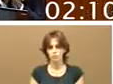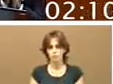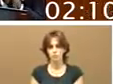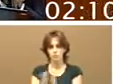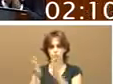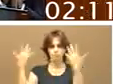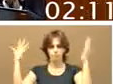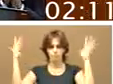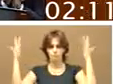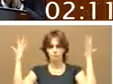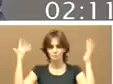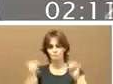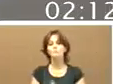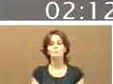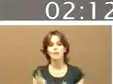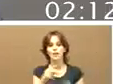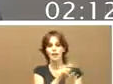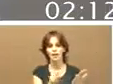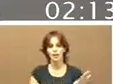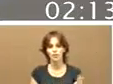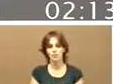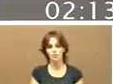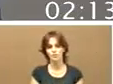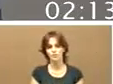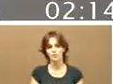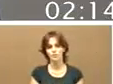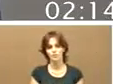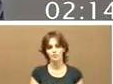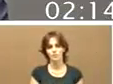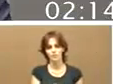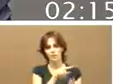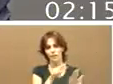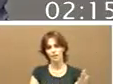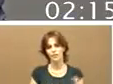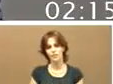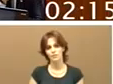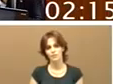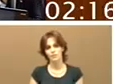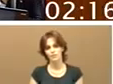léaselo usted porque mire si señor si si si